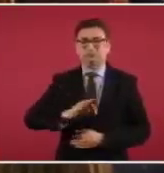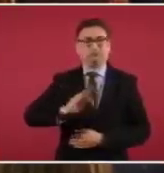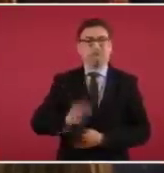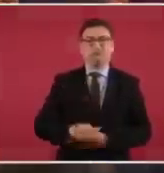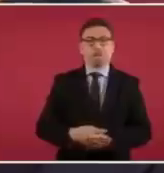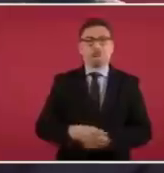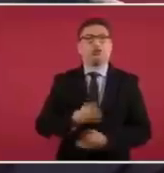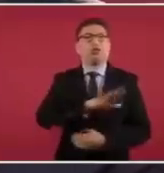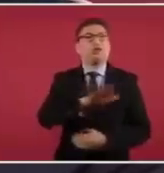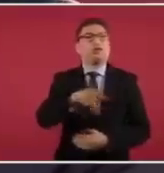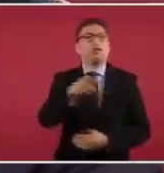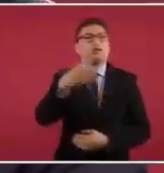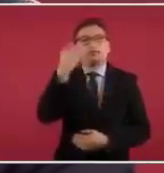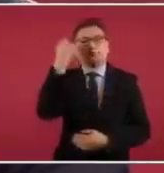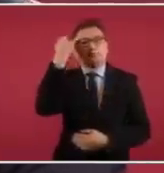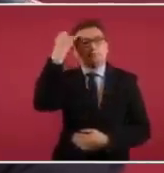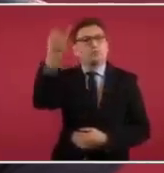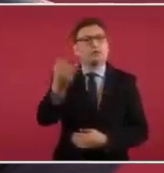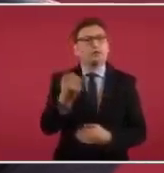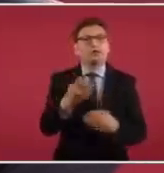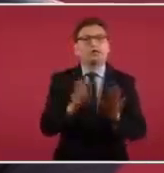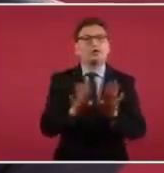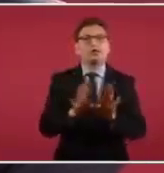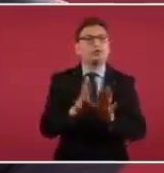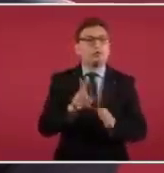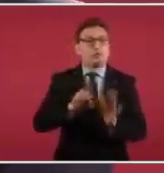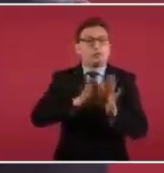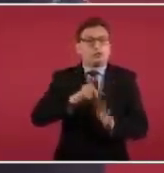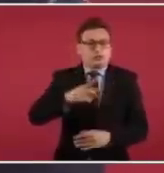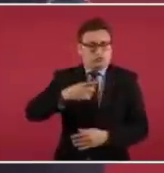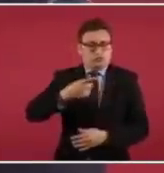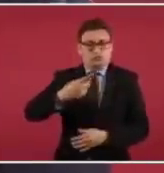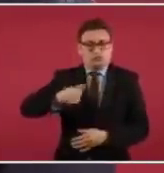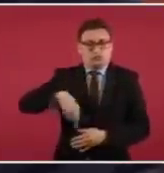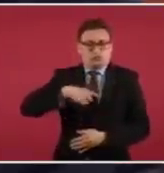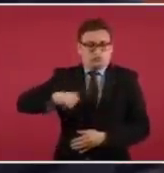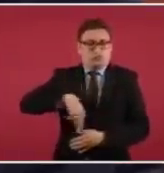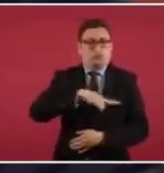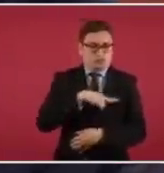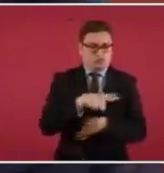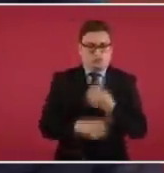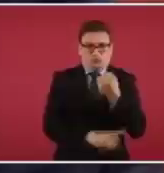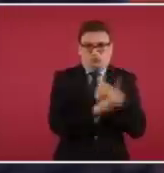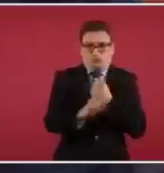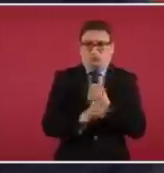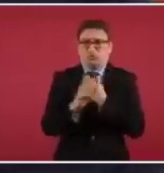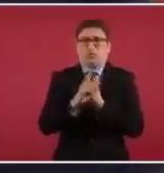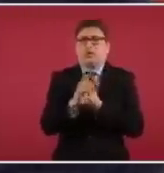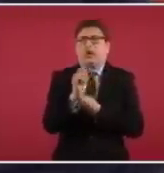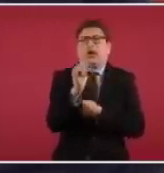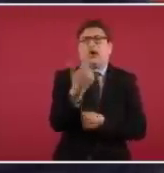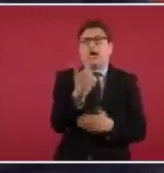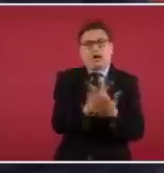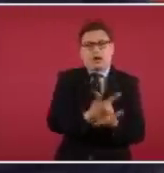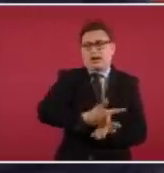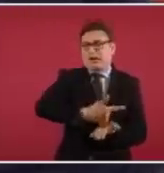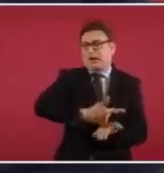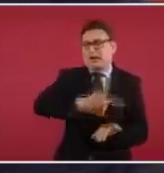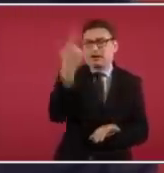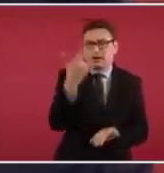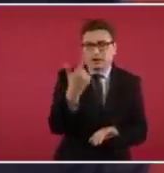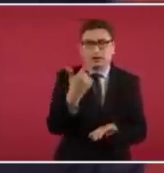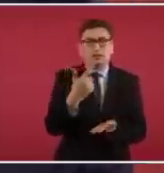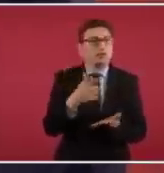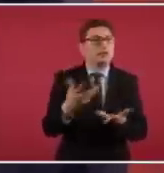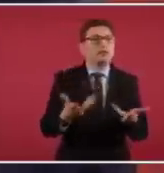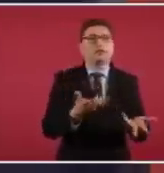Imagínense si nosotros tenemos un problema, por grave que sea, y